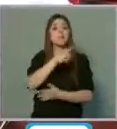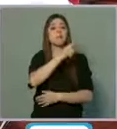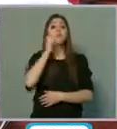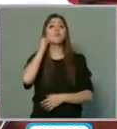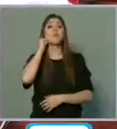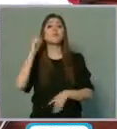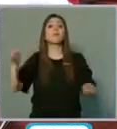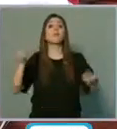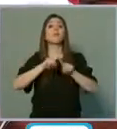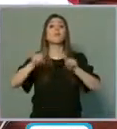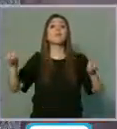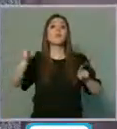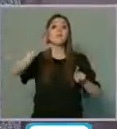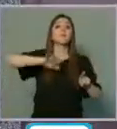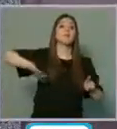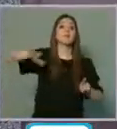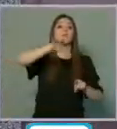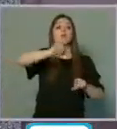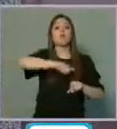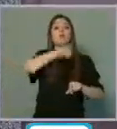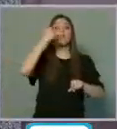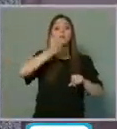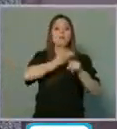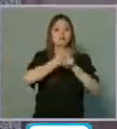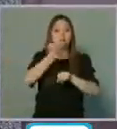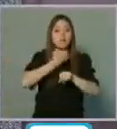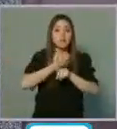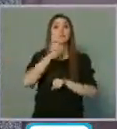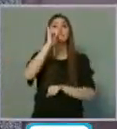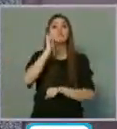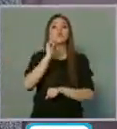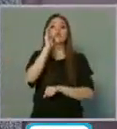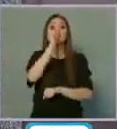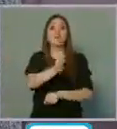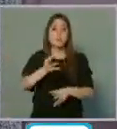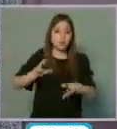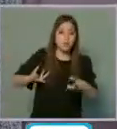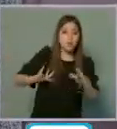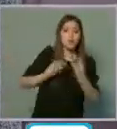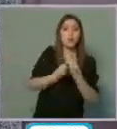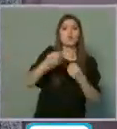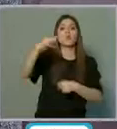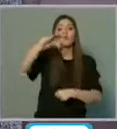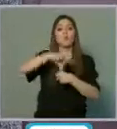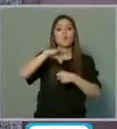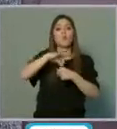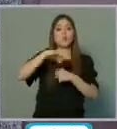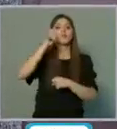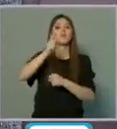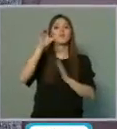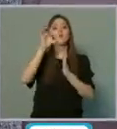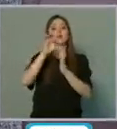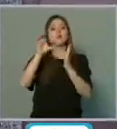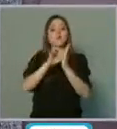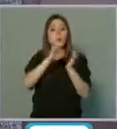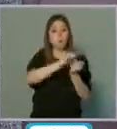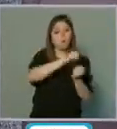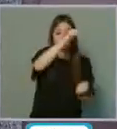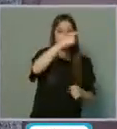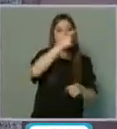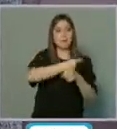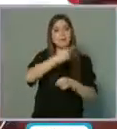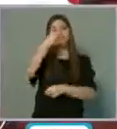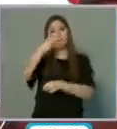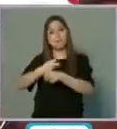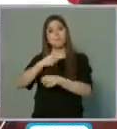estados en los que entran a la elección, por así decirlo, ya la elección constitucional, el primero y el segundo lugar de los que